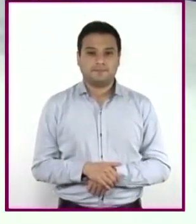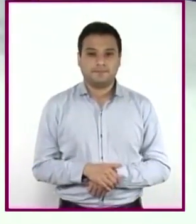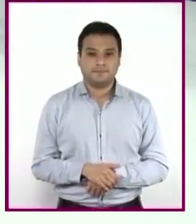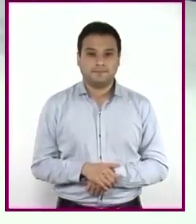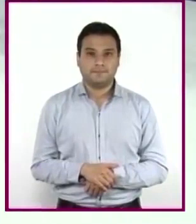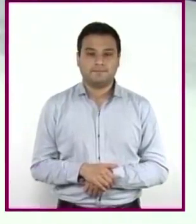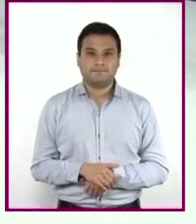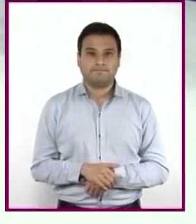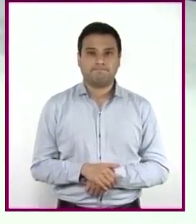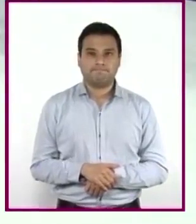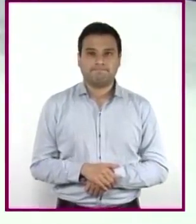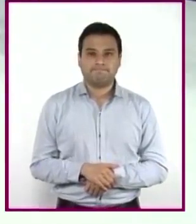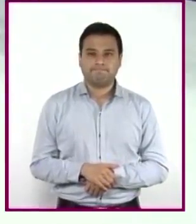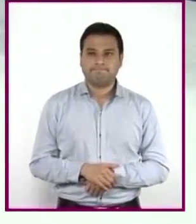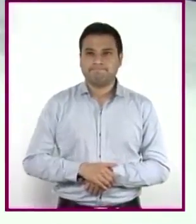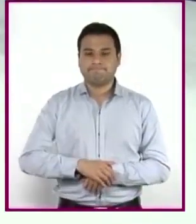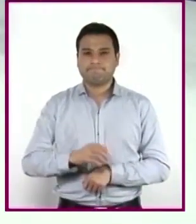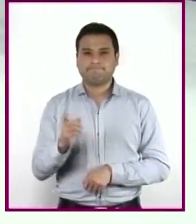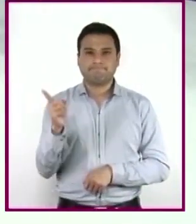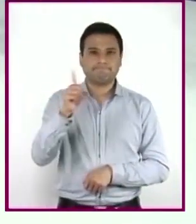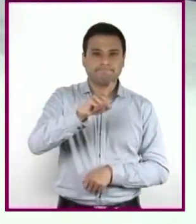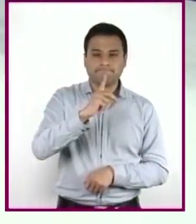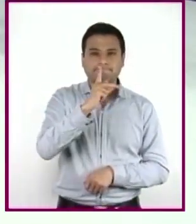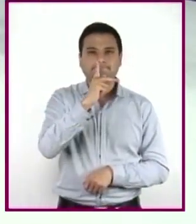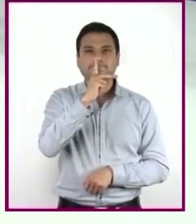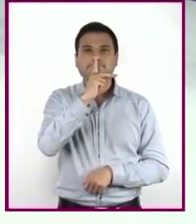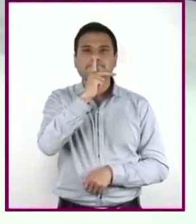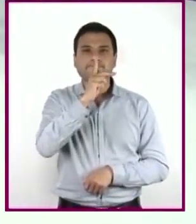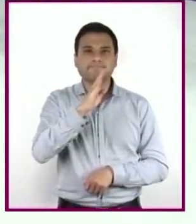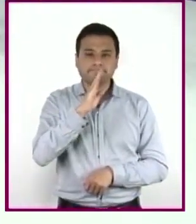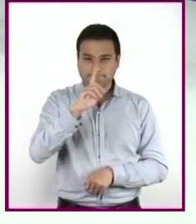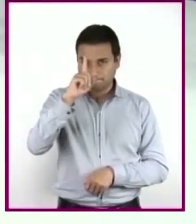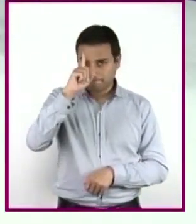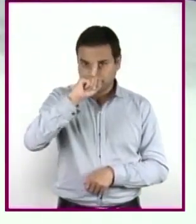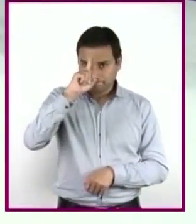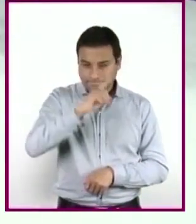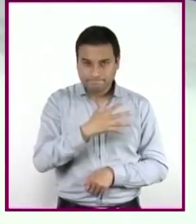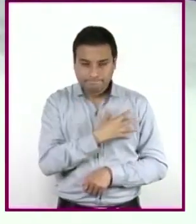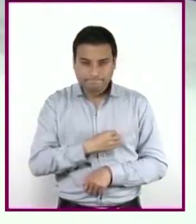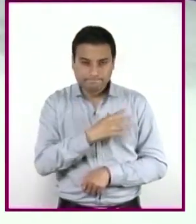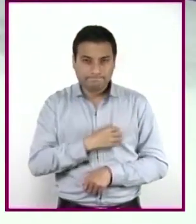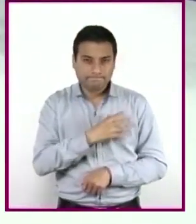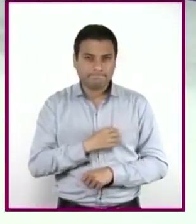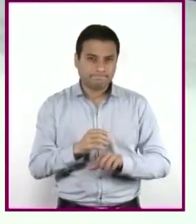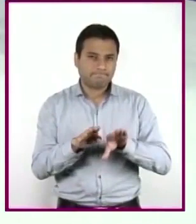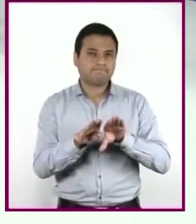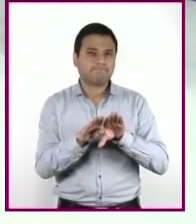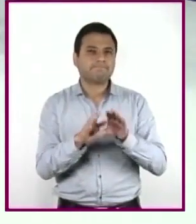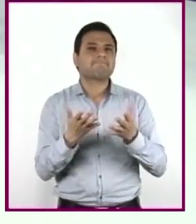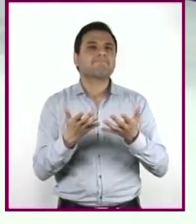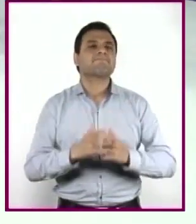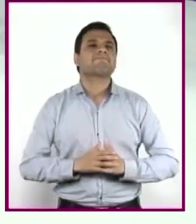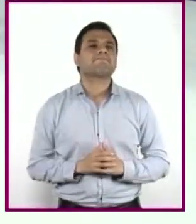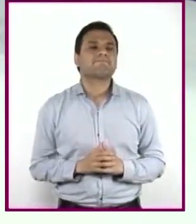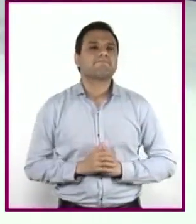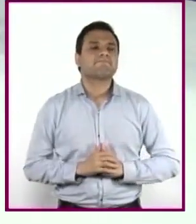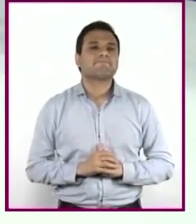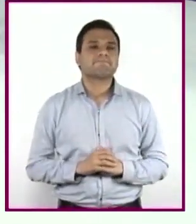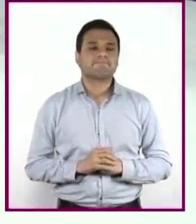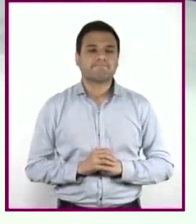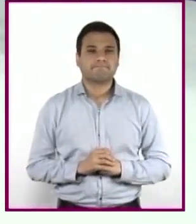¿qué le recomendarían a los padres para regular el contenido de sus hijos? ¿Ustedes conocen algún ejemplo? ¿Algo que se puede